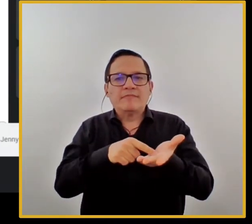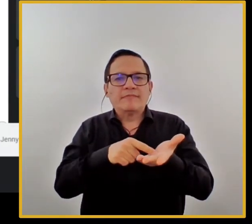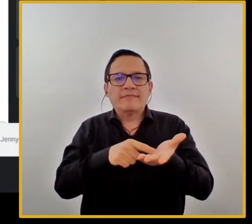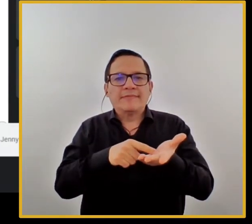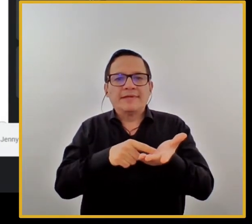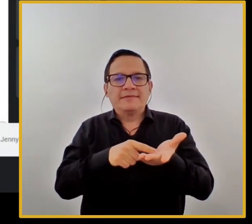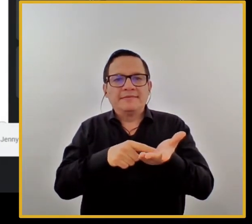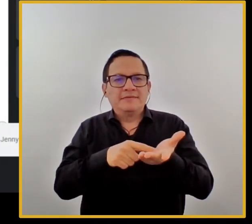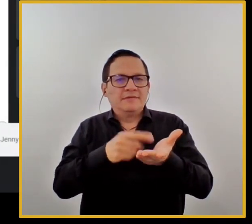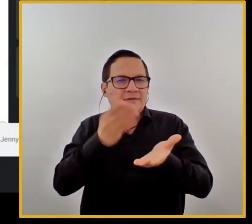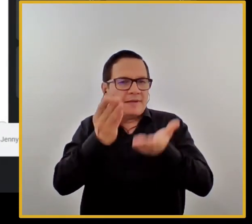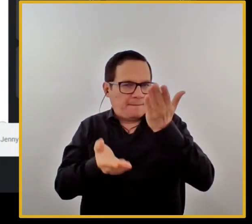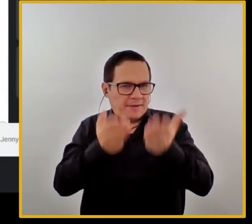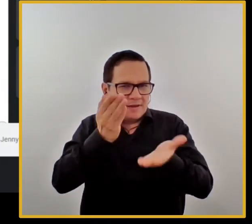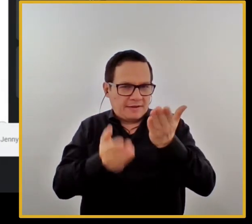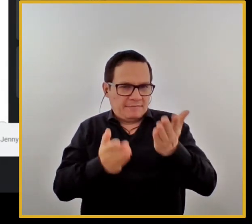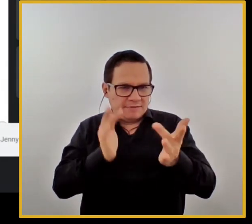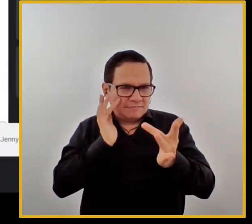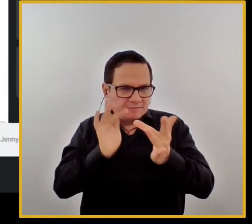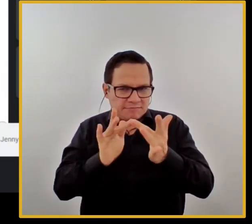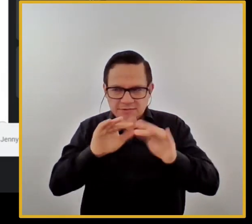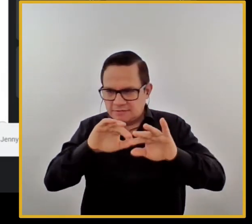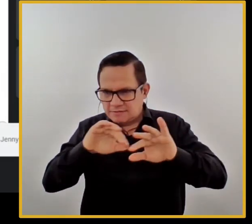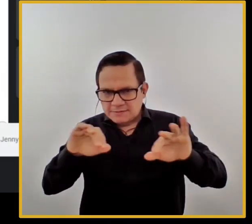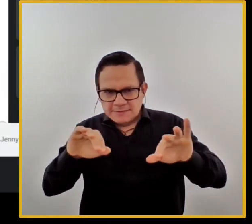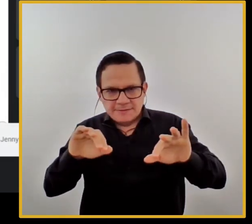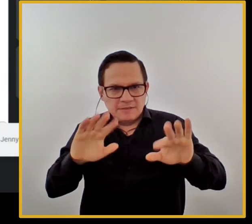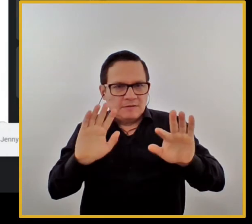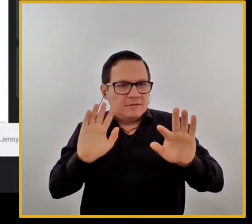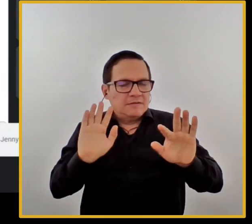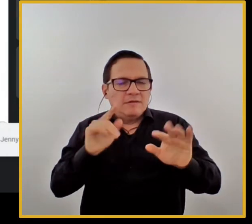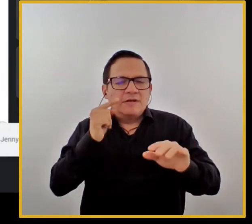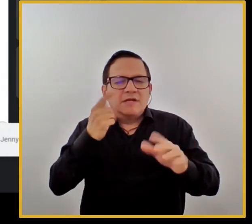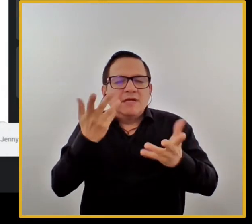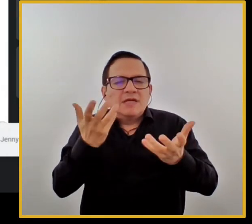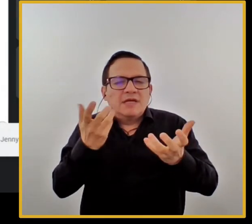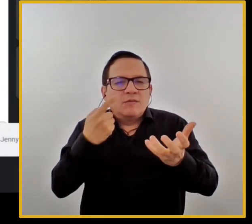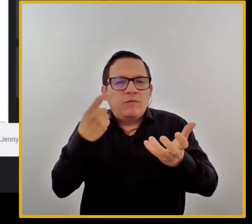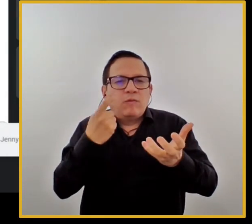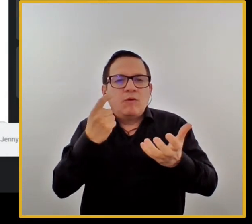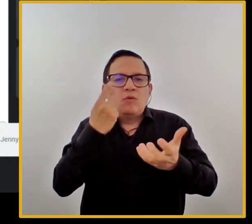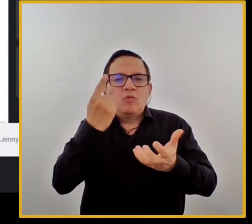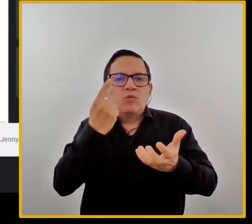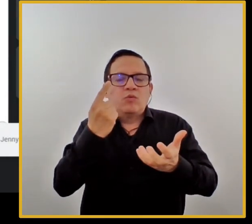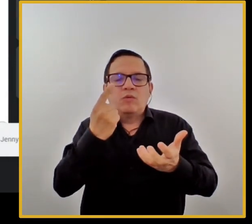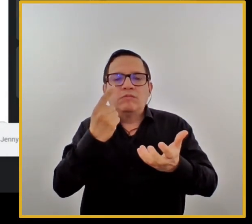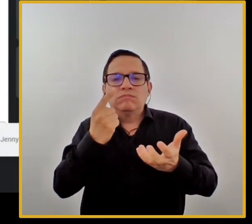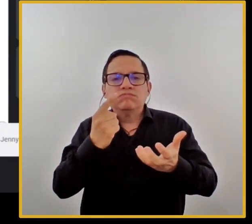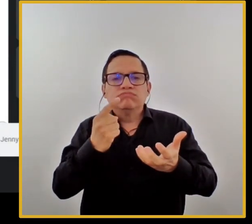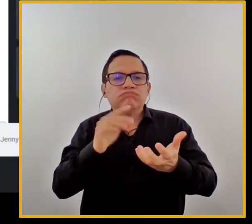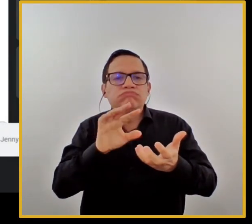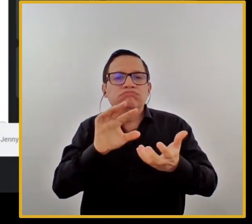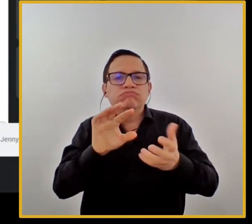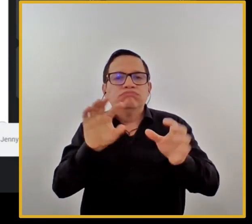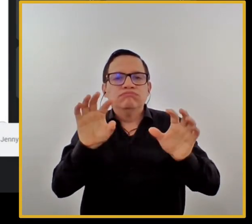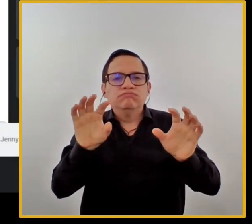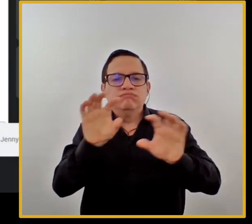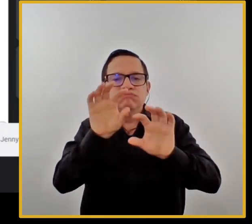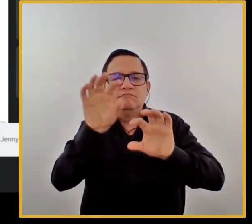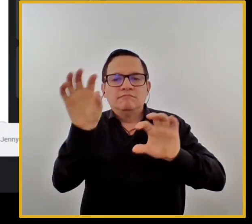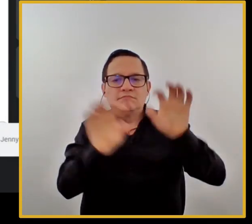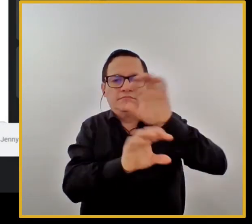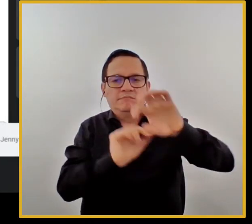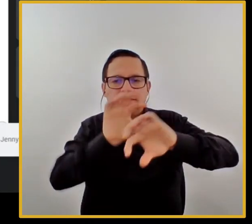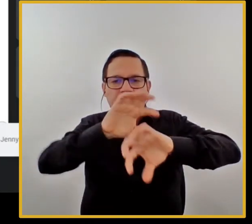de acuerdo a esas variables que tenemos allí, pues lo que uno busca es dejar a un lado pues lo que se tiene